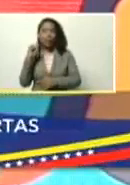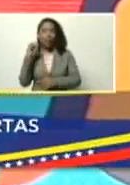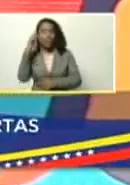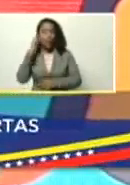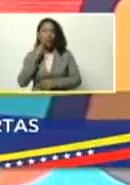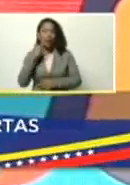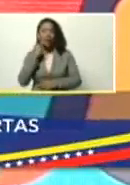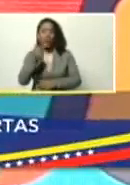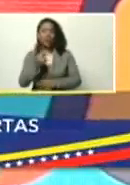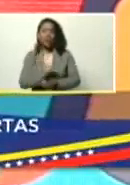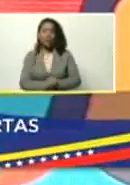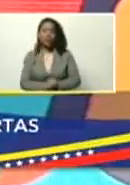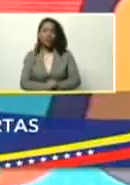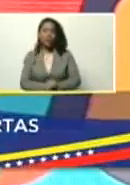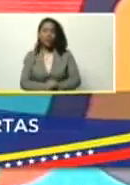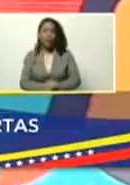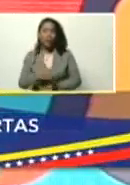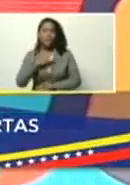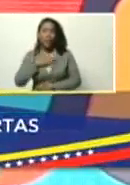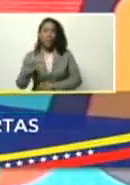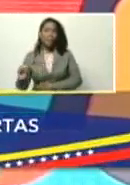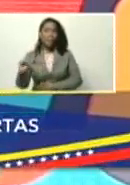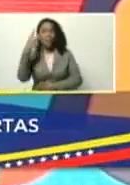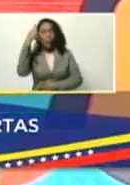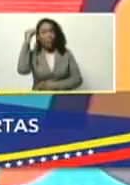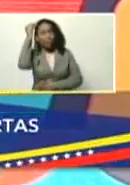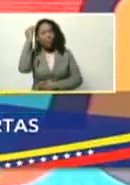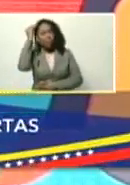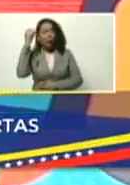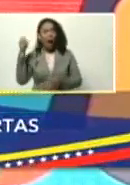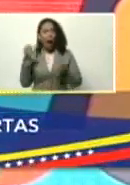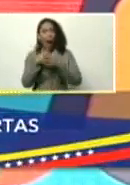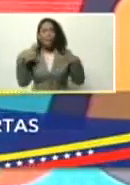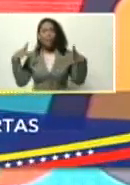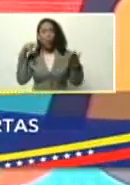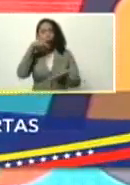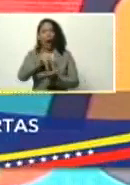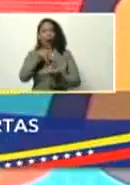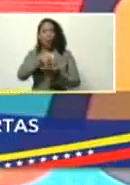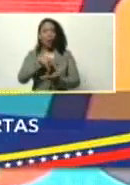Bolívar y le dice: mi primer pensamiento en el campo de Carabobo,